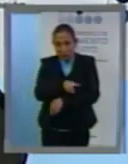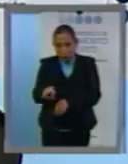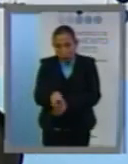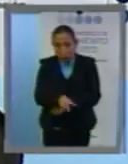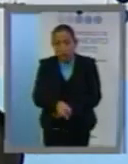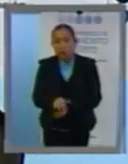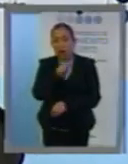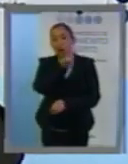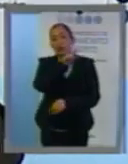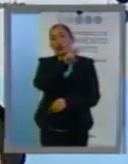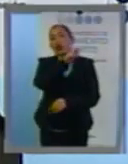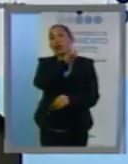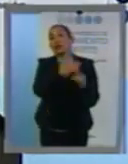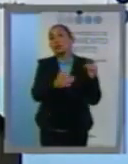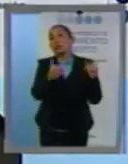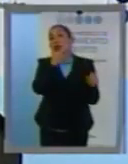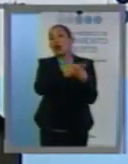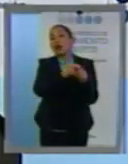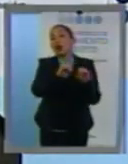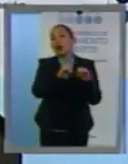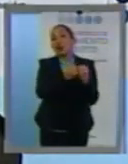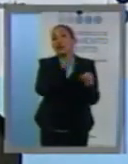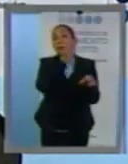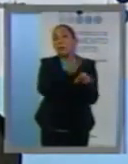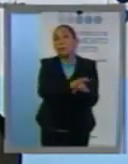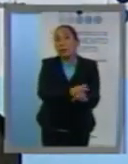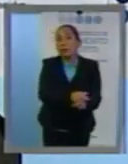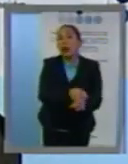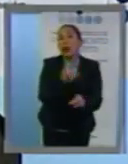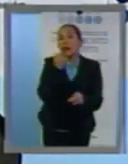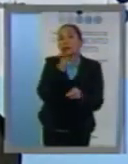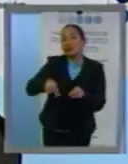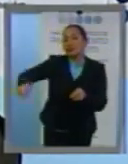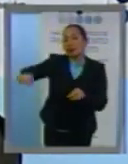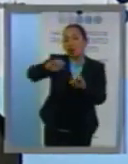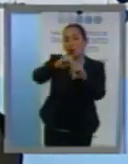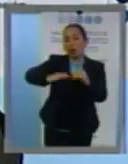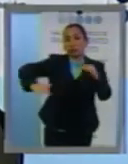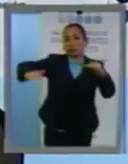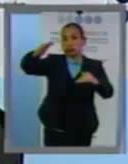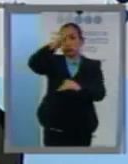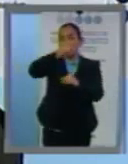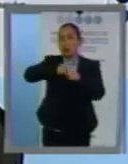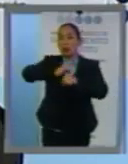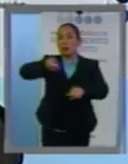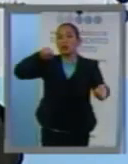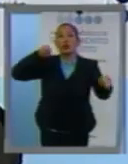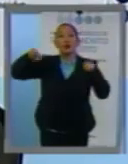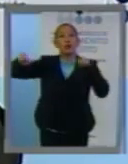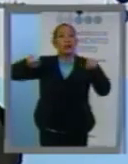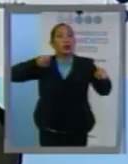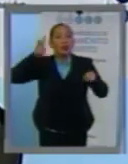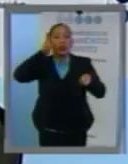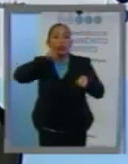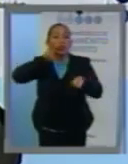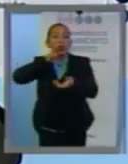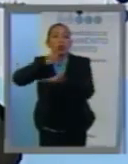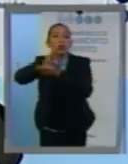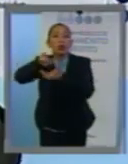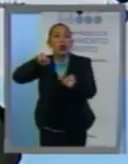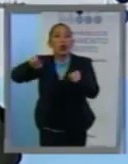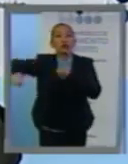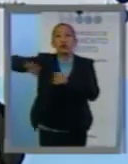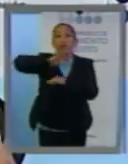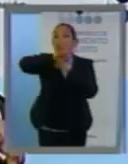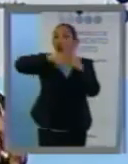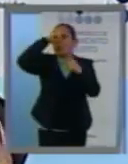Auditoría Superior preside una organización nacional de órganos superiores de evaluación y control, de fiscalización y control en toda